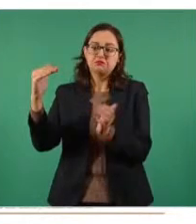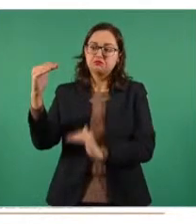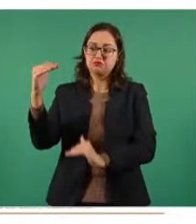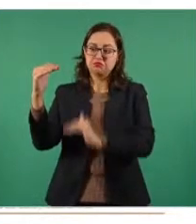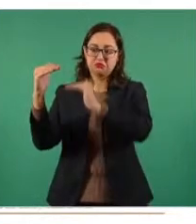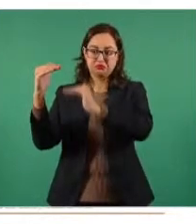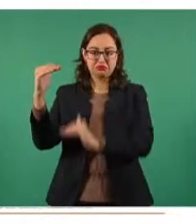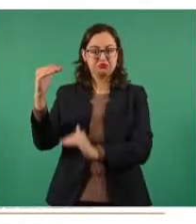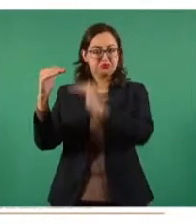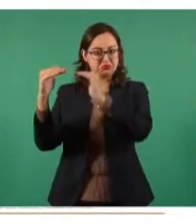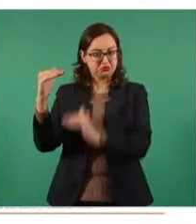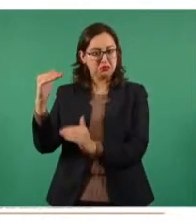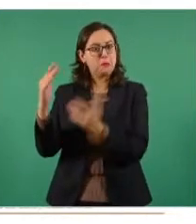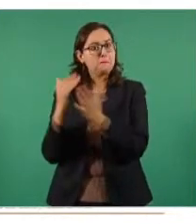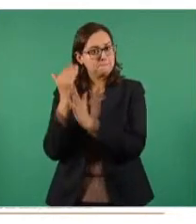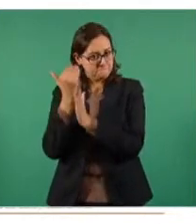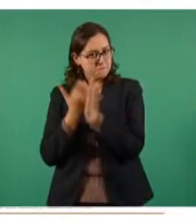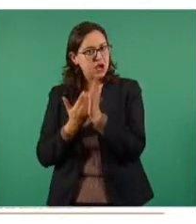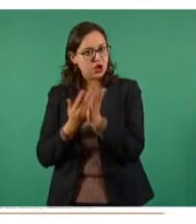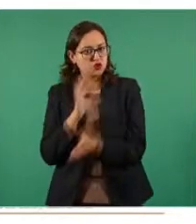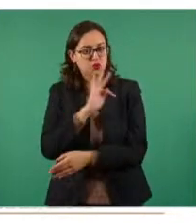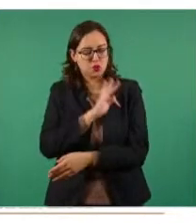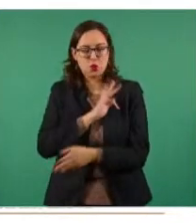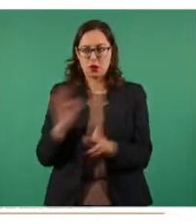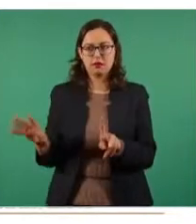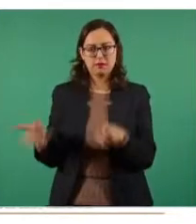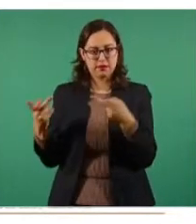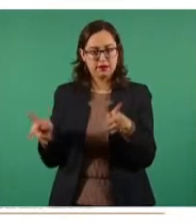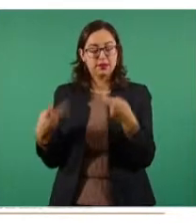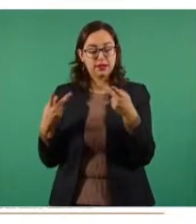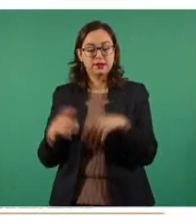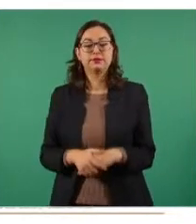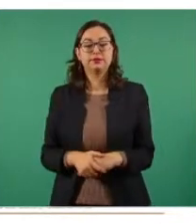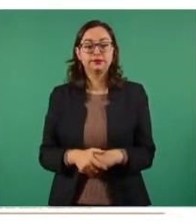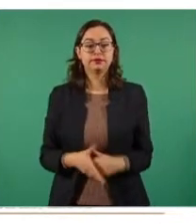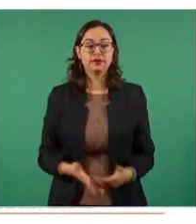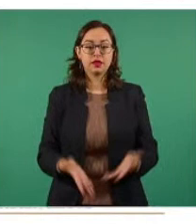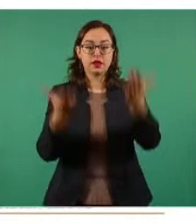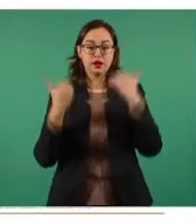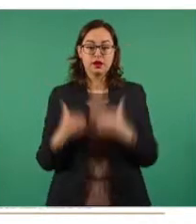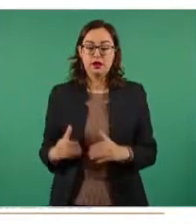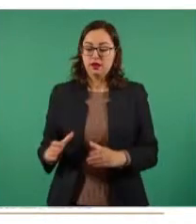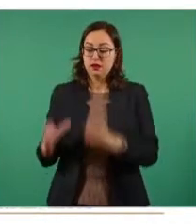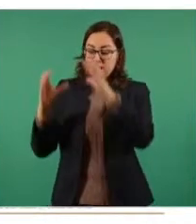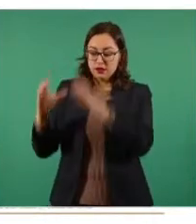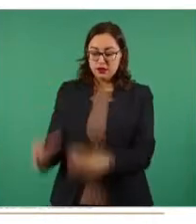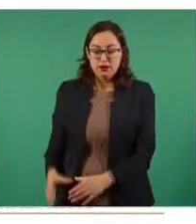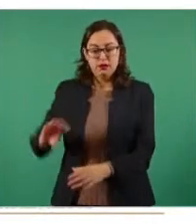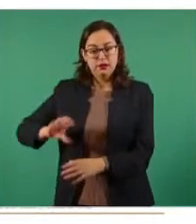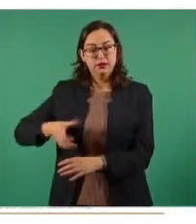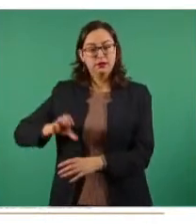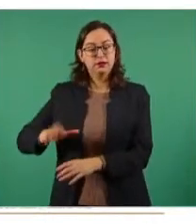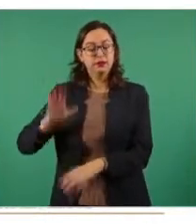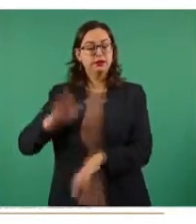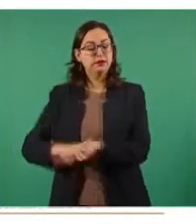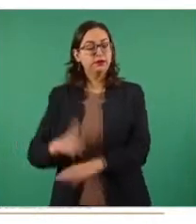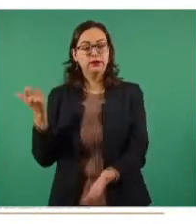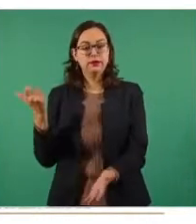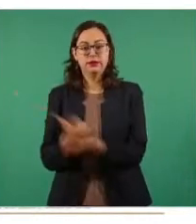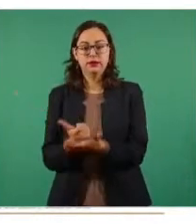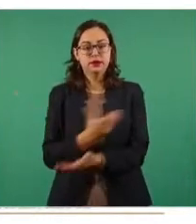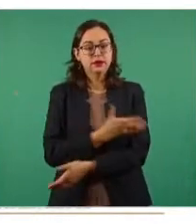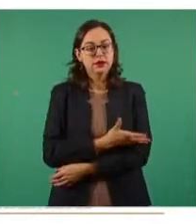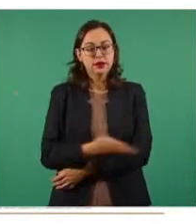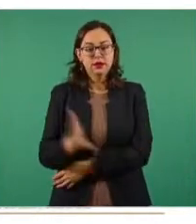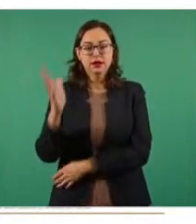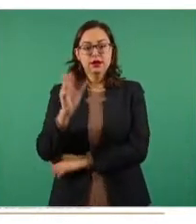88 centavos para los consumidores en el caso de cilindros de gas gas silza con